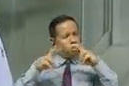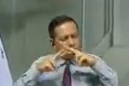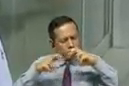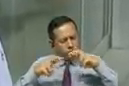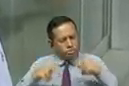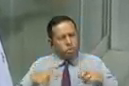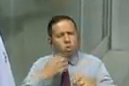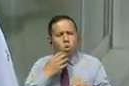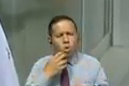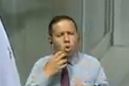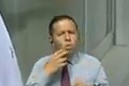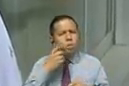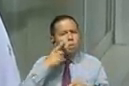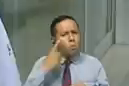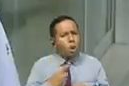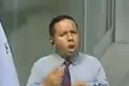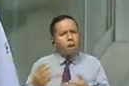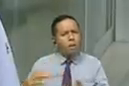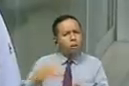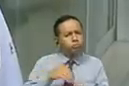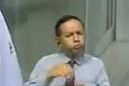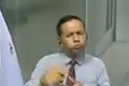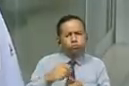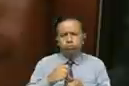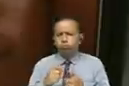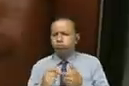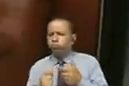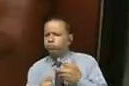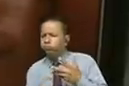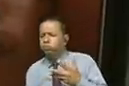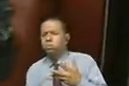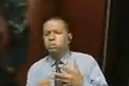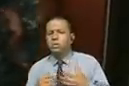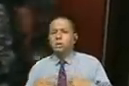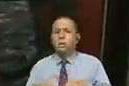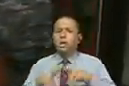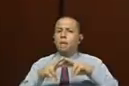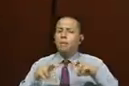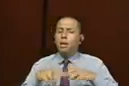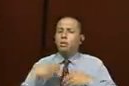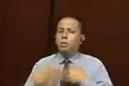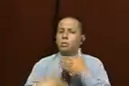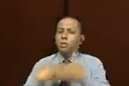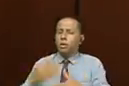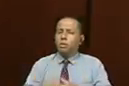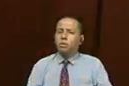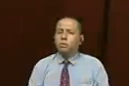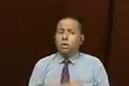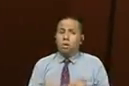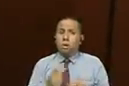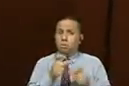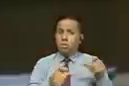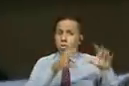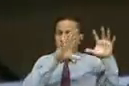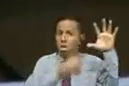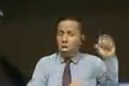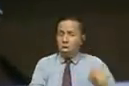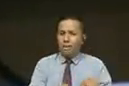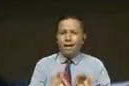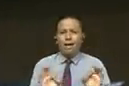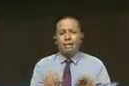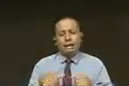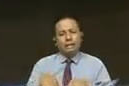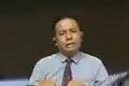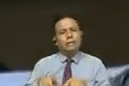que permitan continuar con la misma. No hubo detenidos en esta ocasión y el caso está en investigación previa, mientras que en